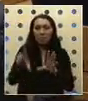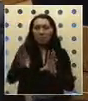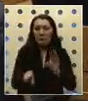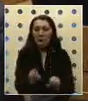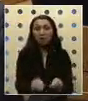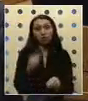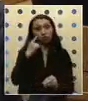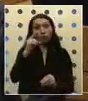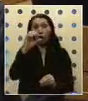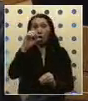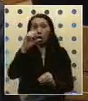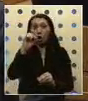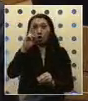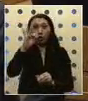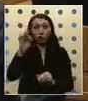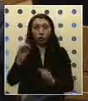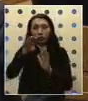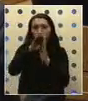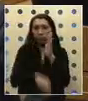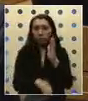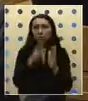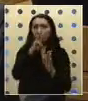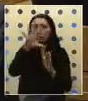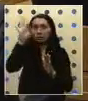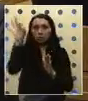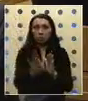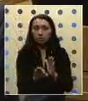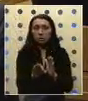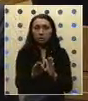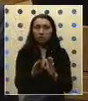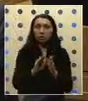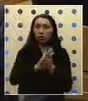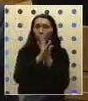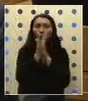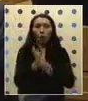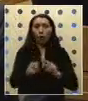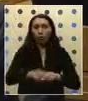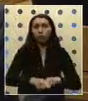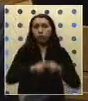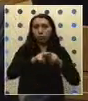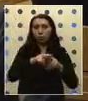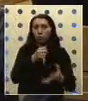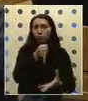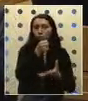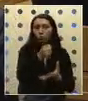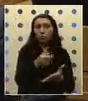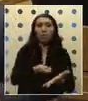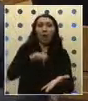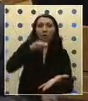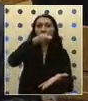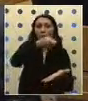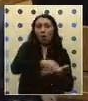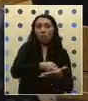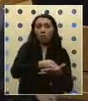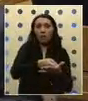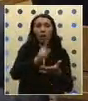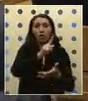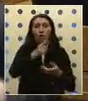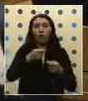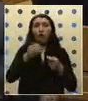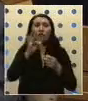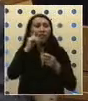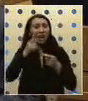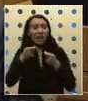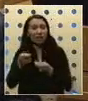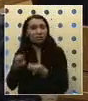que Corfo tiene un recorte del 35%, y se le quita todo el capital para operar en la compra de activos no financieros, que es